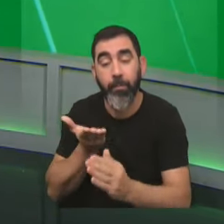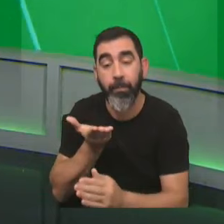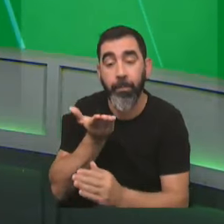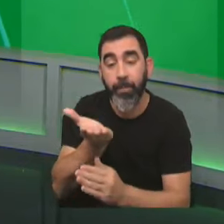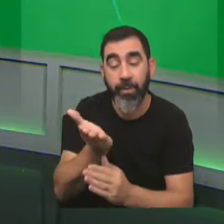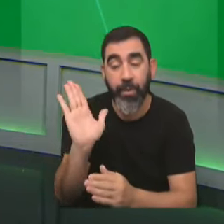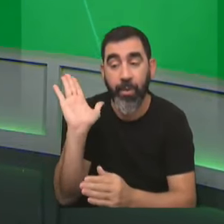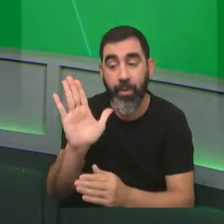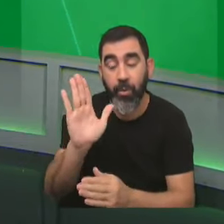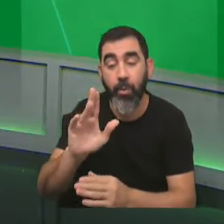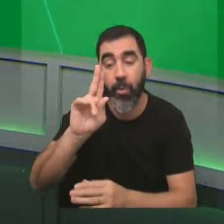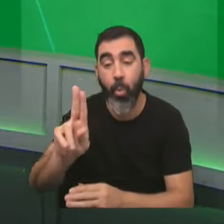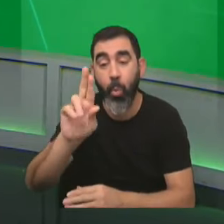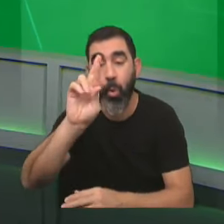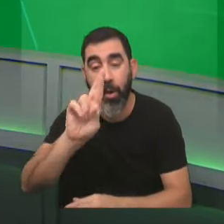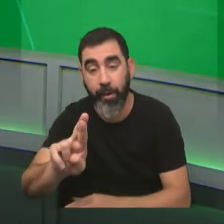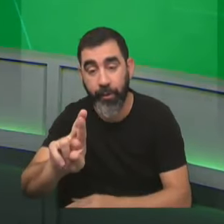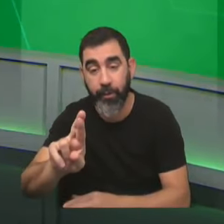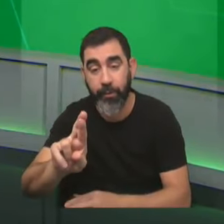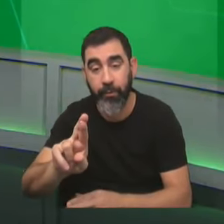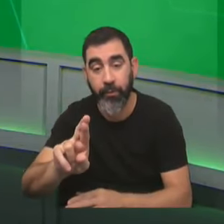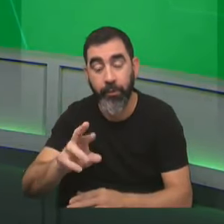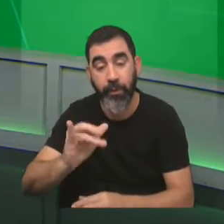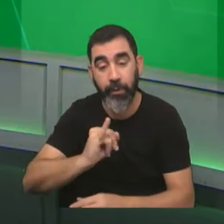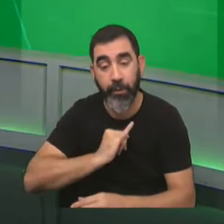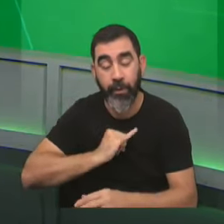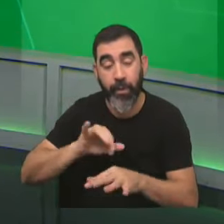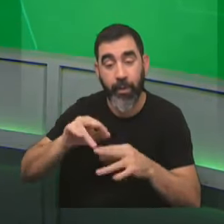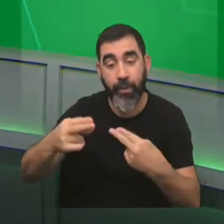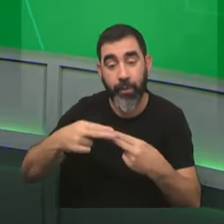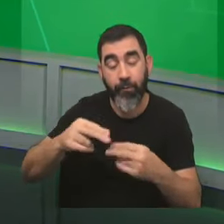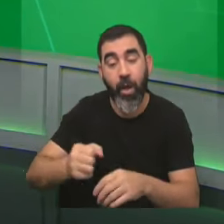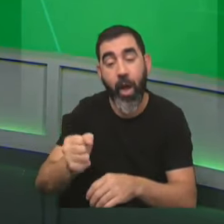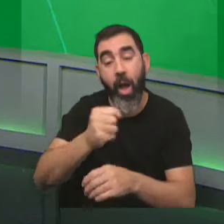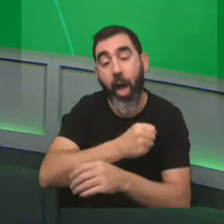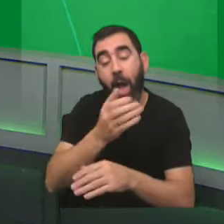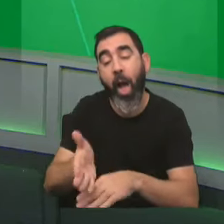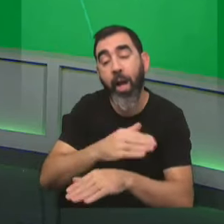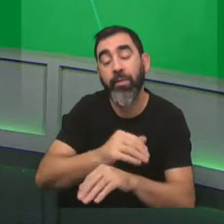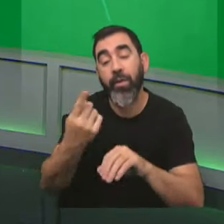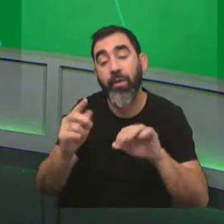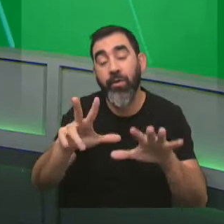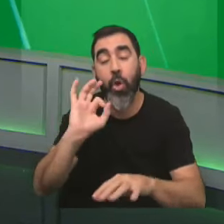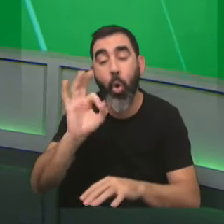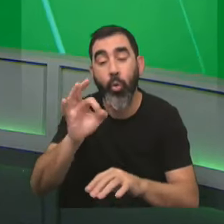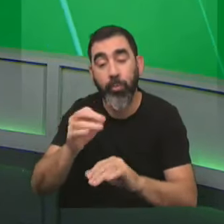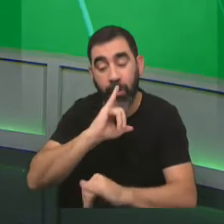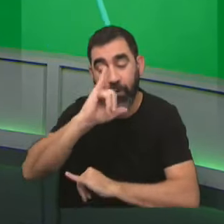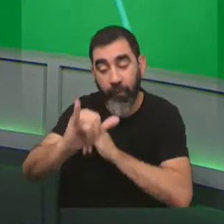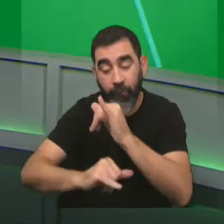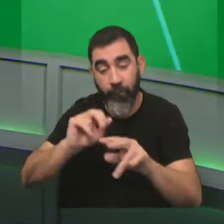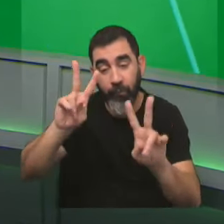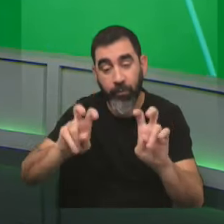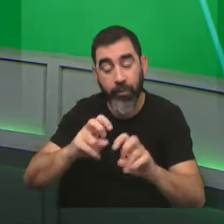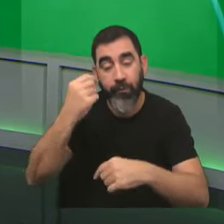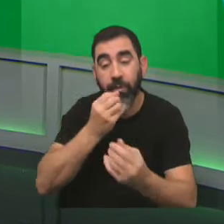dedores en Ur que se hagan una edificación digital antes del 17 de octubre para poder así acceder a la información sobre los